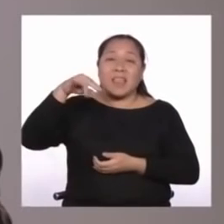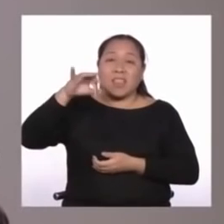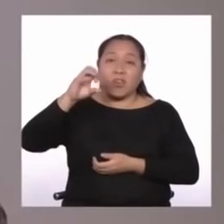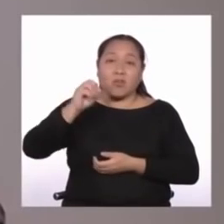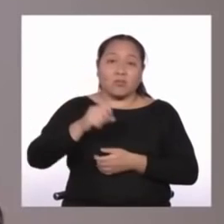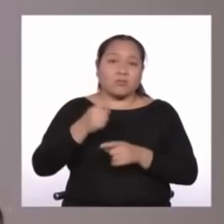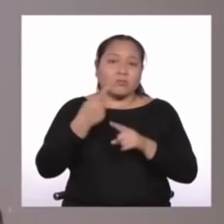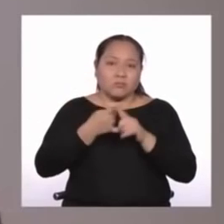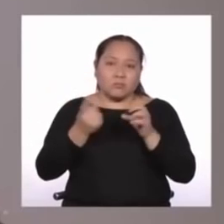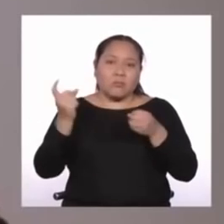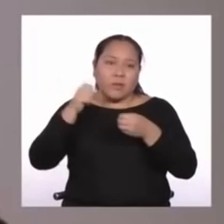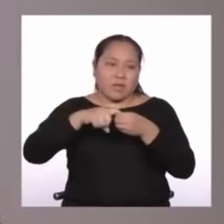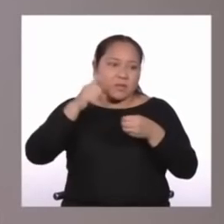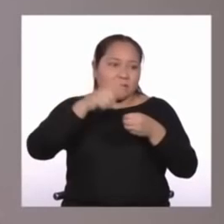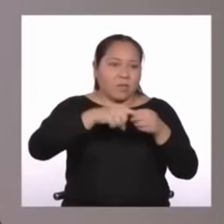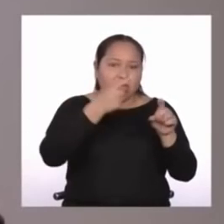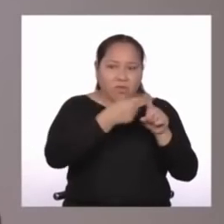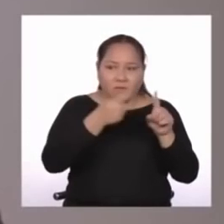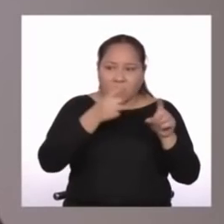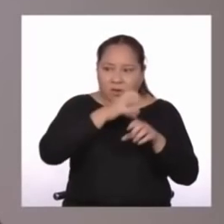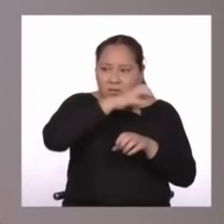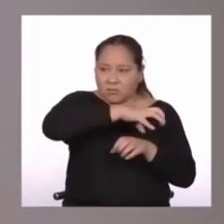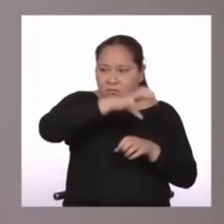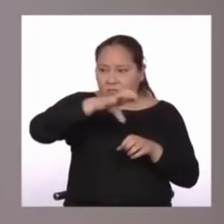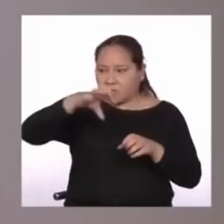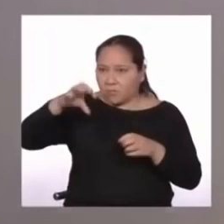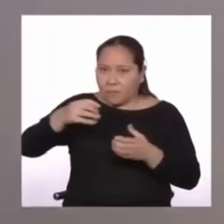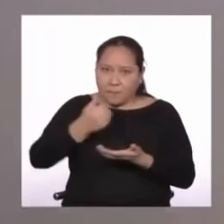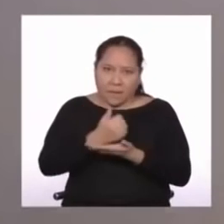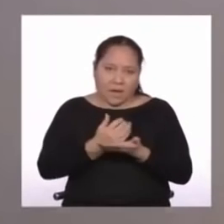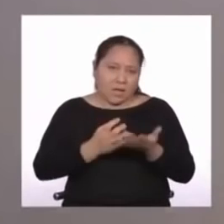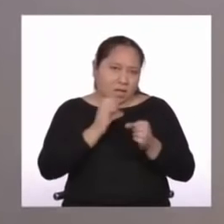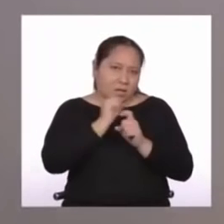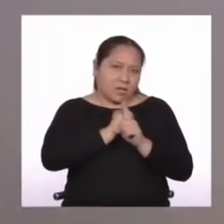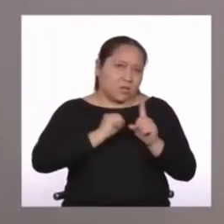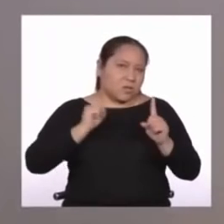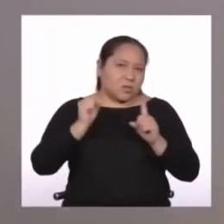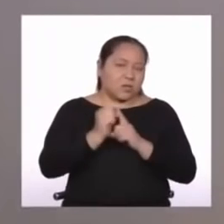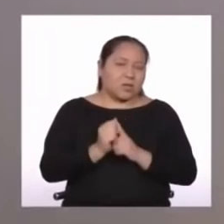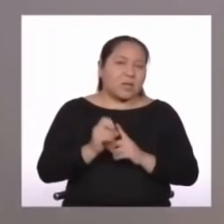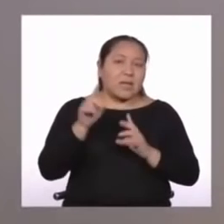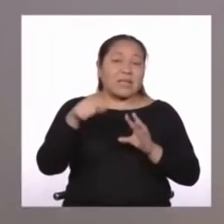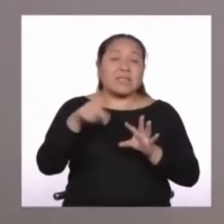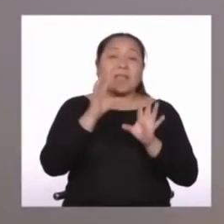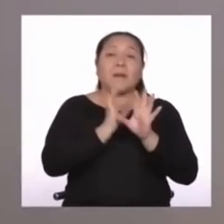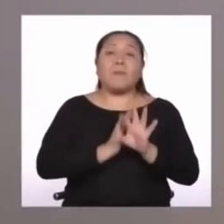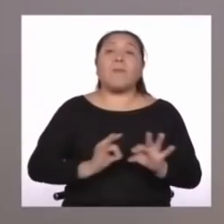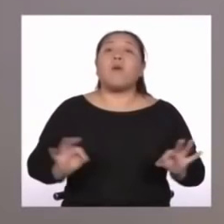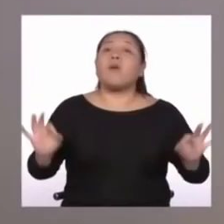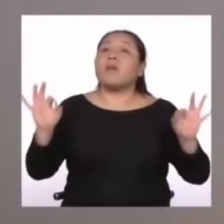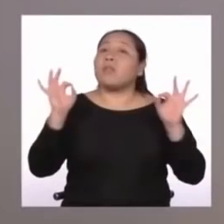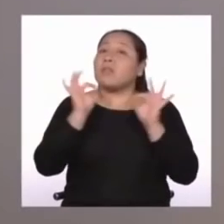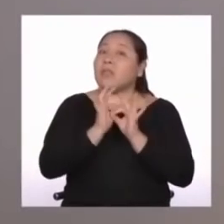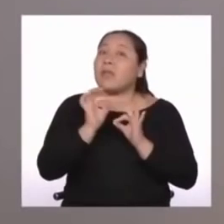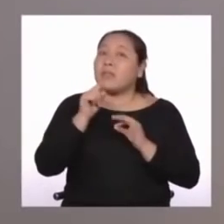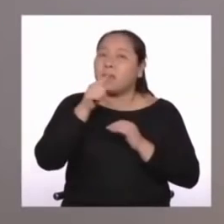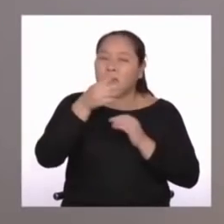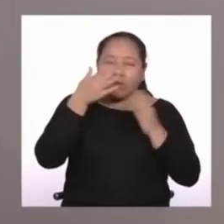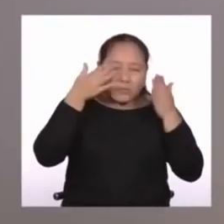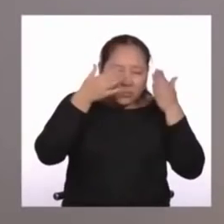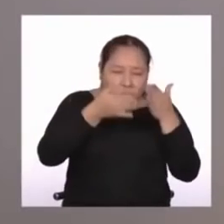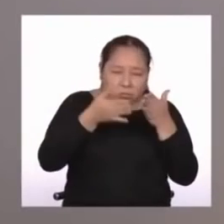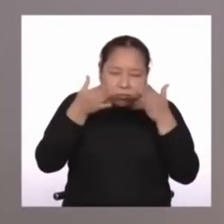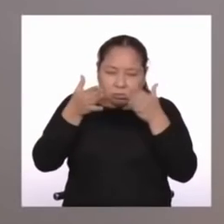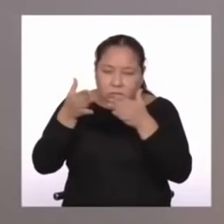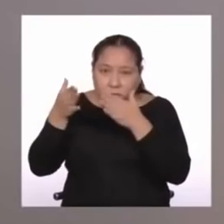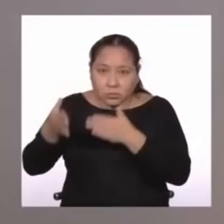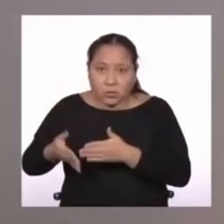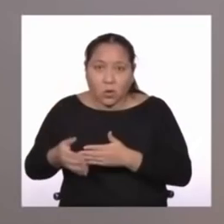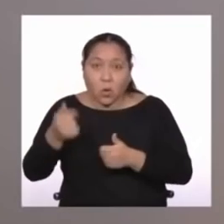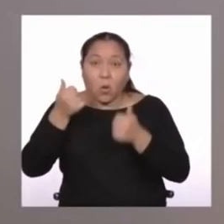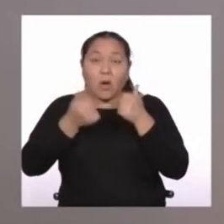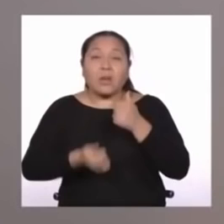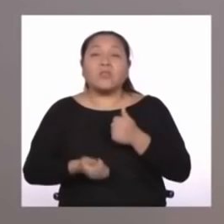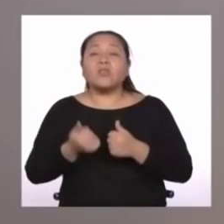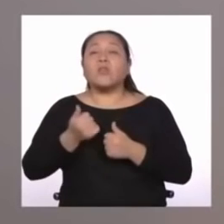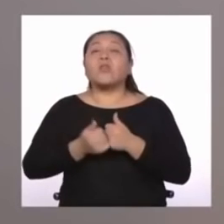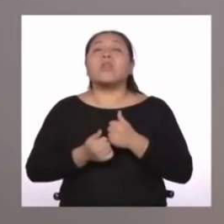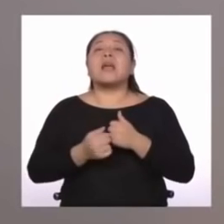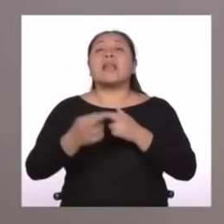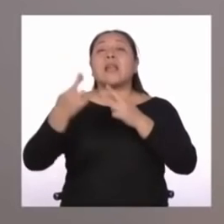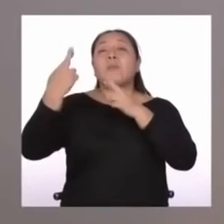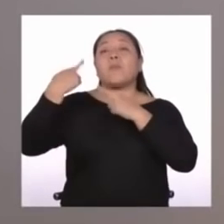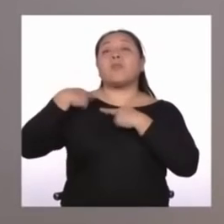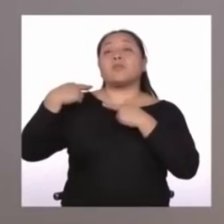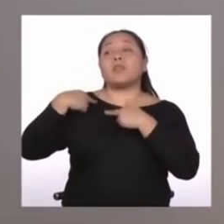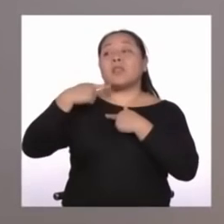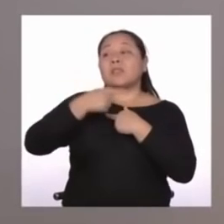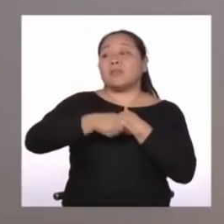temáticas de nuestra vida como sociedad. Es muy importante que identifiquemos los roles que cumplieron